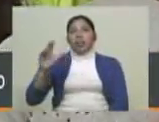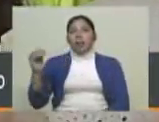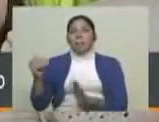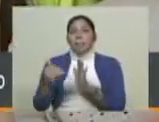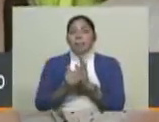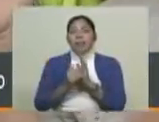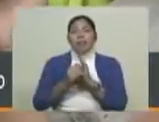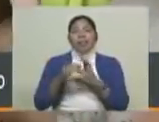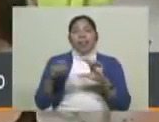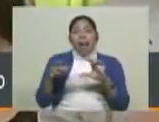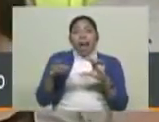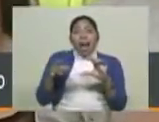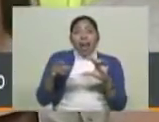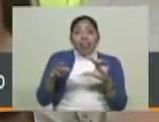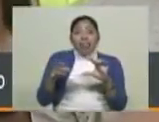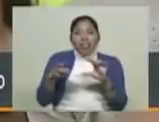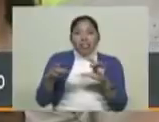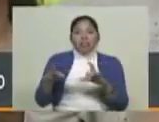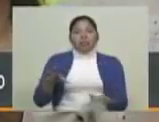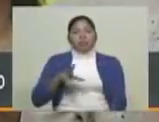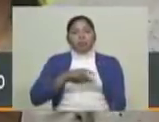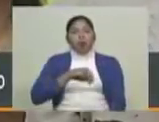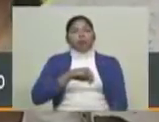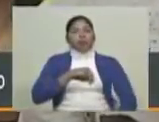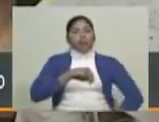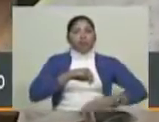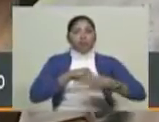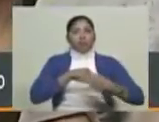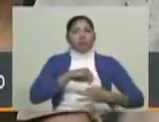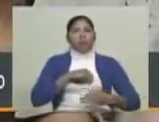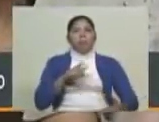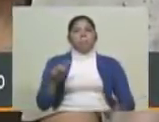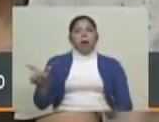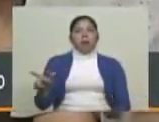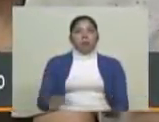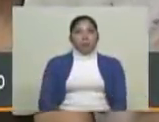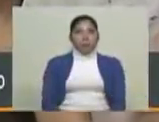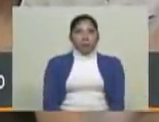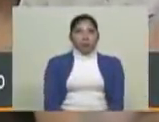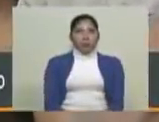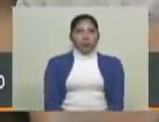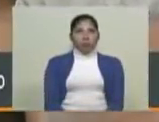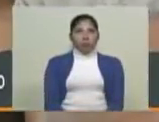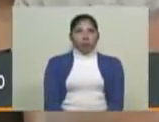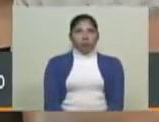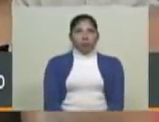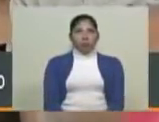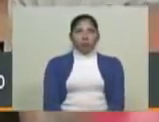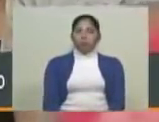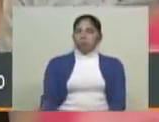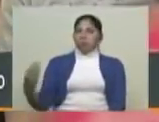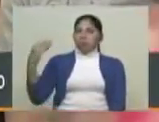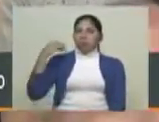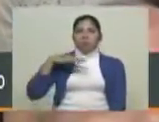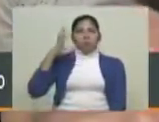4.903.000 carnés venezolanos y venezolanas con carnet en la mano del Partido Socialista Unido de Venezuela. Y Lenia me decía antier allá